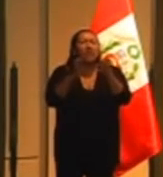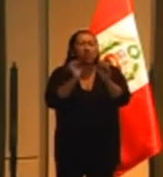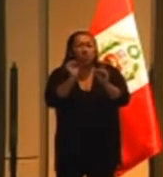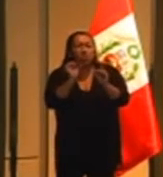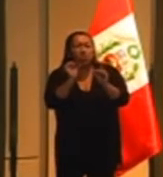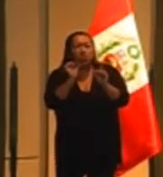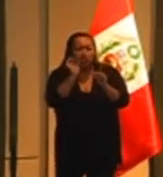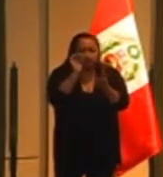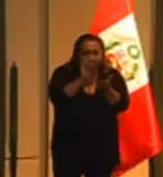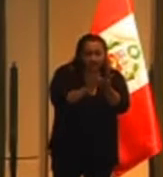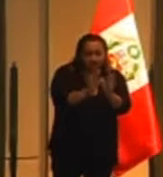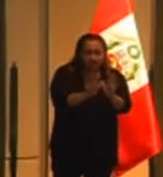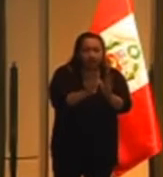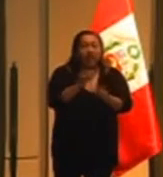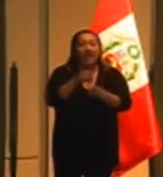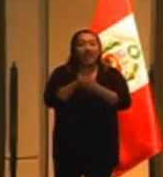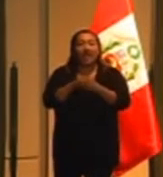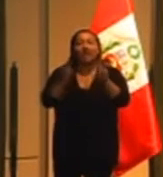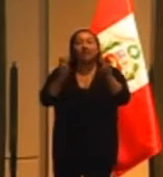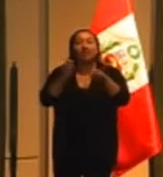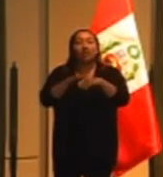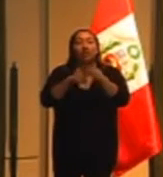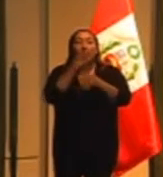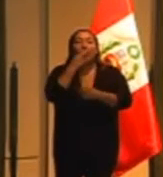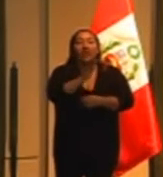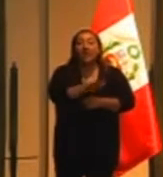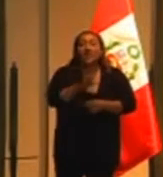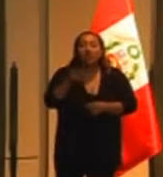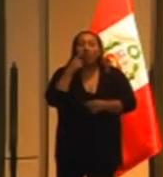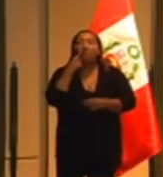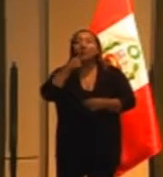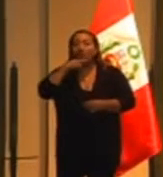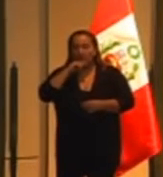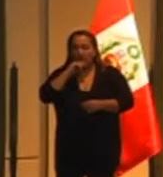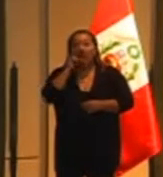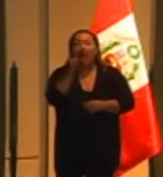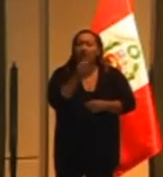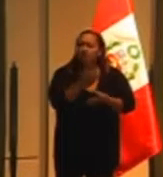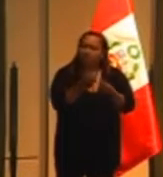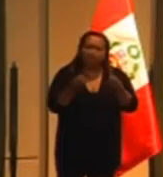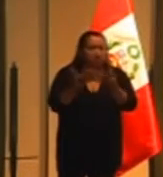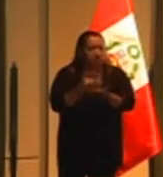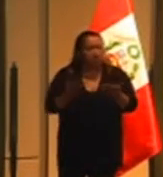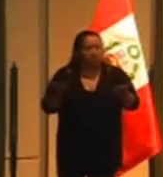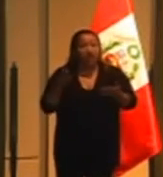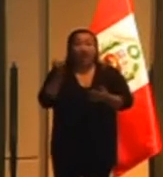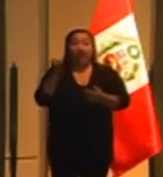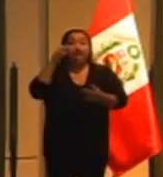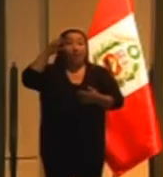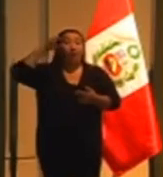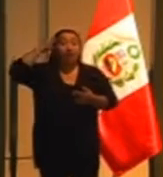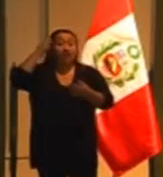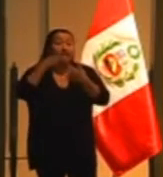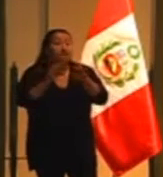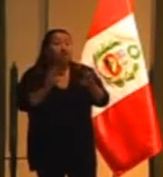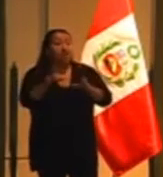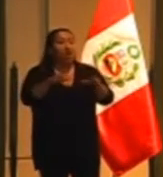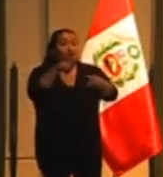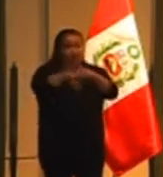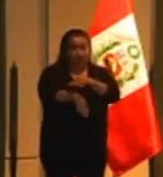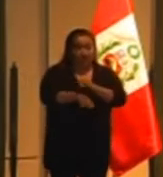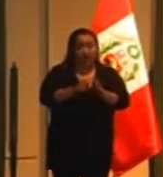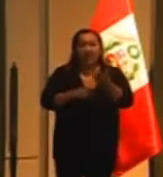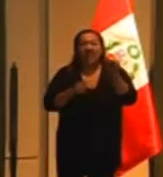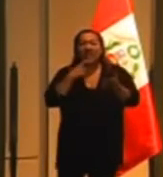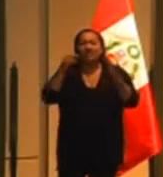detenerme fundamentalmente en el asunto de los niños y de las niñas. Vamos a ver que hay varias cosas. Hay políticas públicas locales para lo que